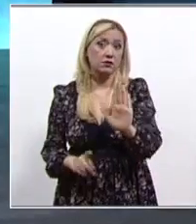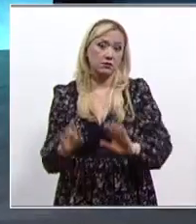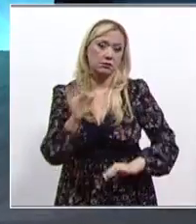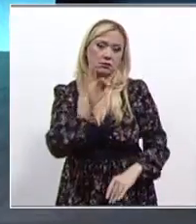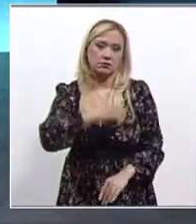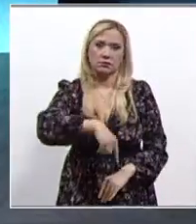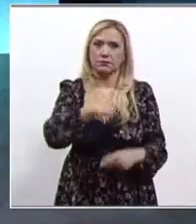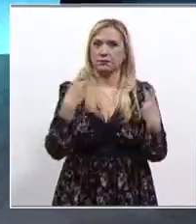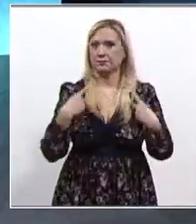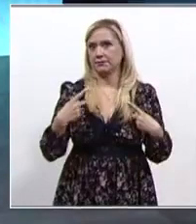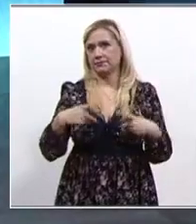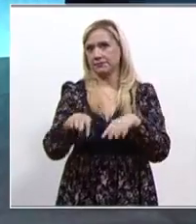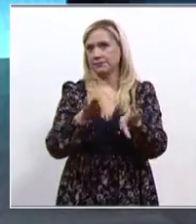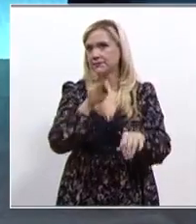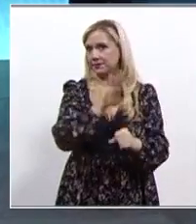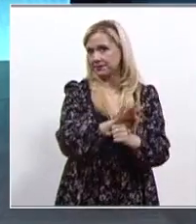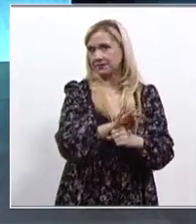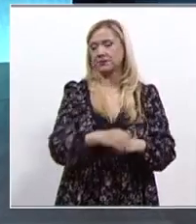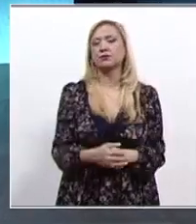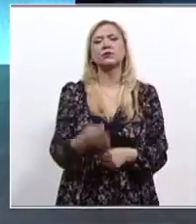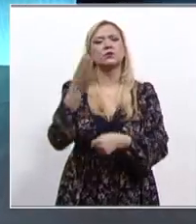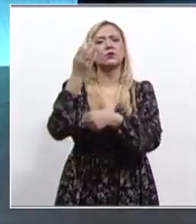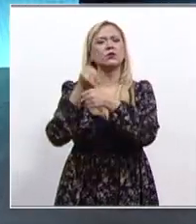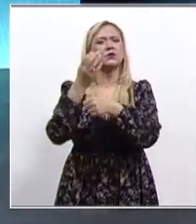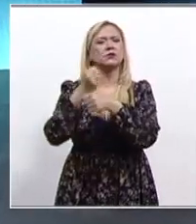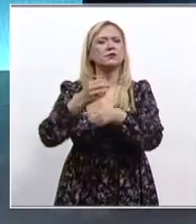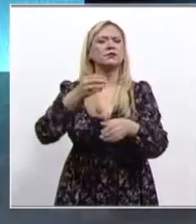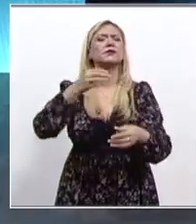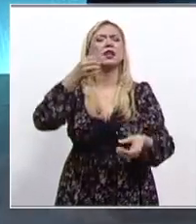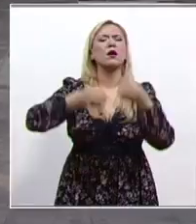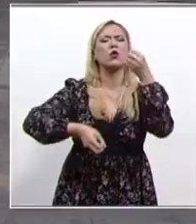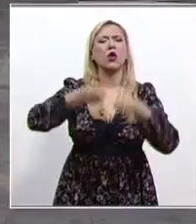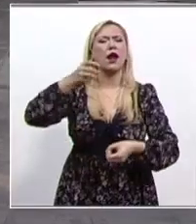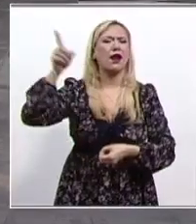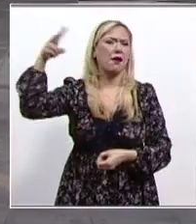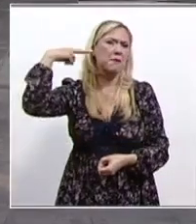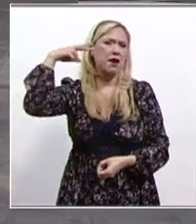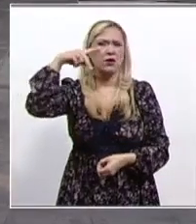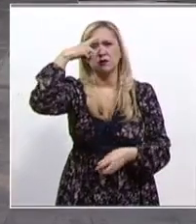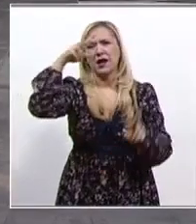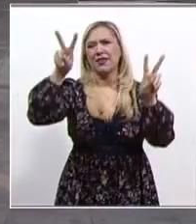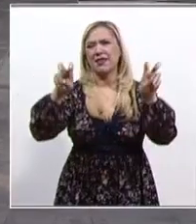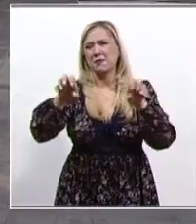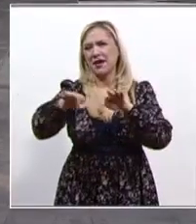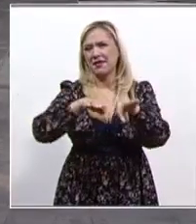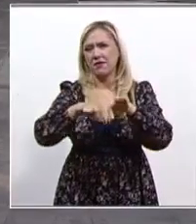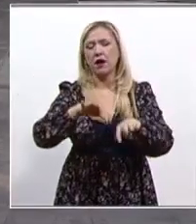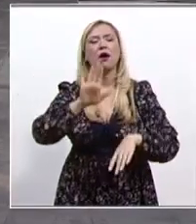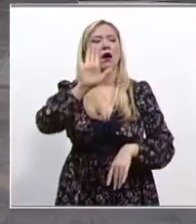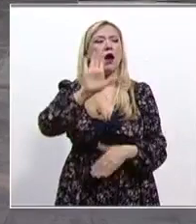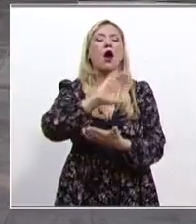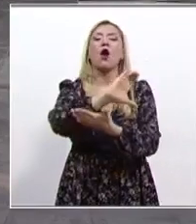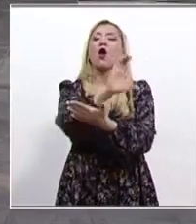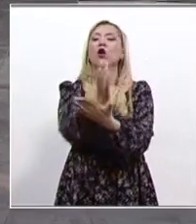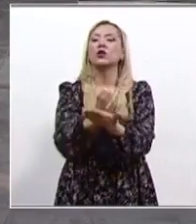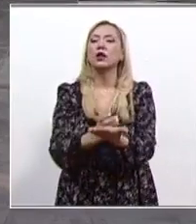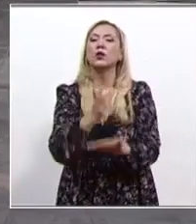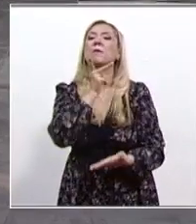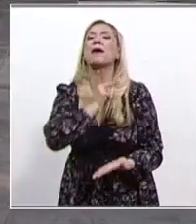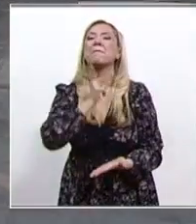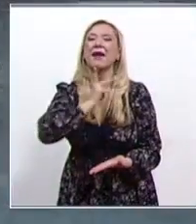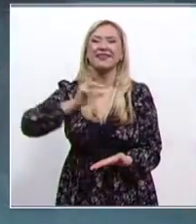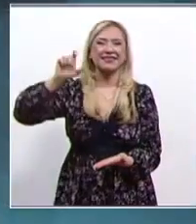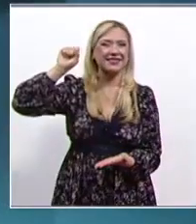Y el 9º Tribunal Laboral Federal de Asuntos Individuales en el estado de Veracruz determinó que el contrato colectivo de Pemex